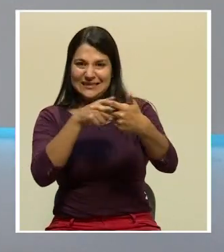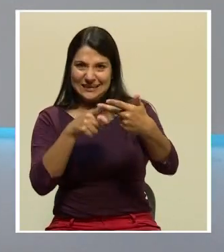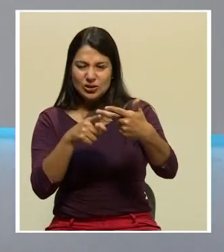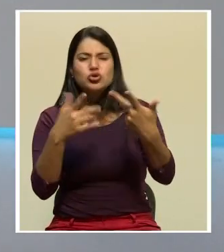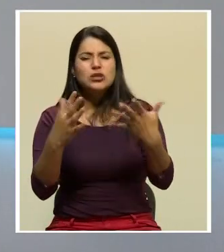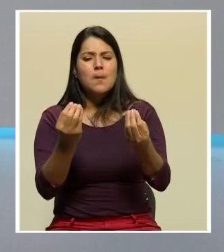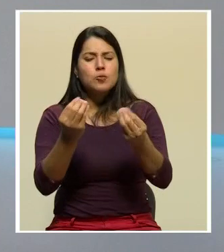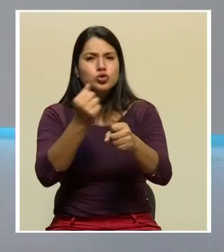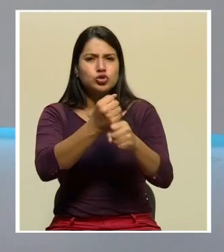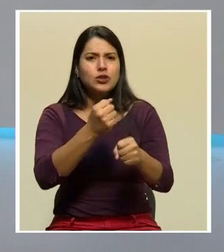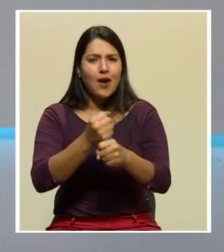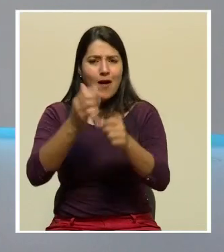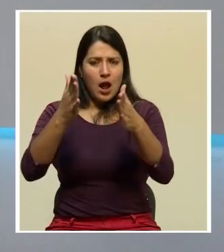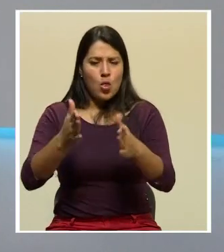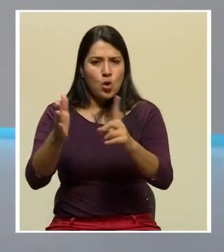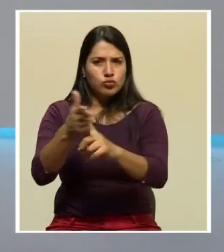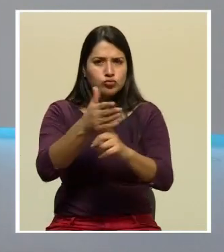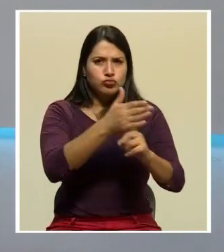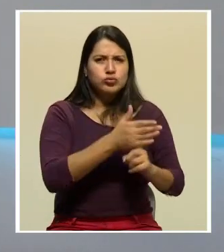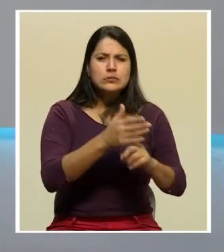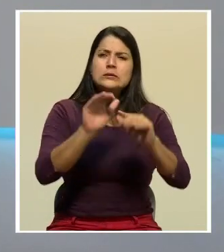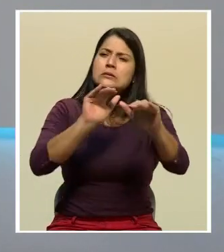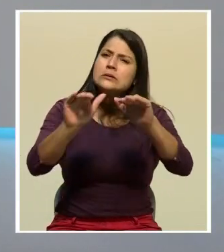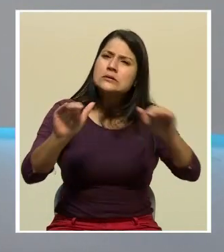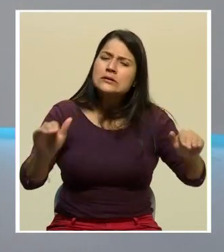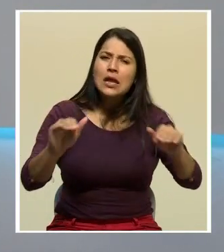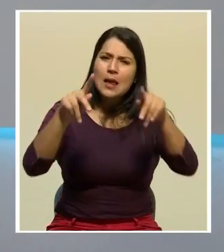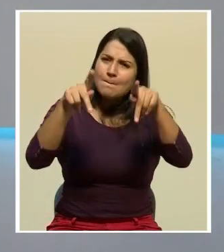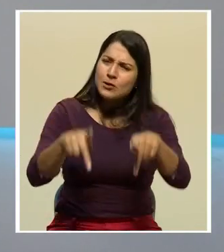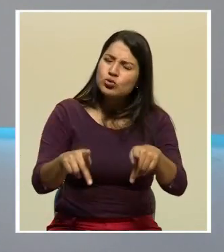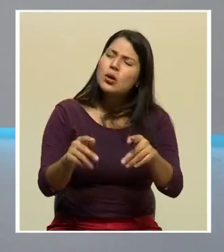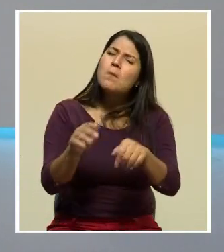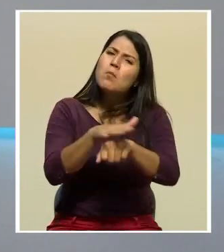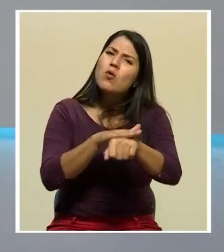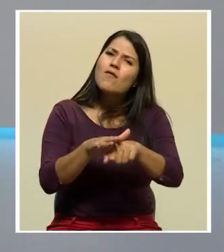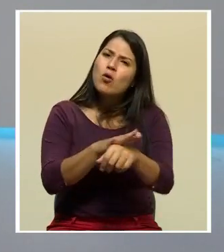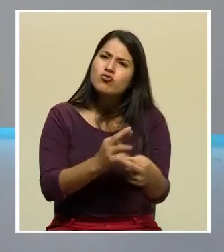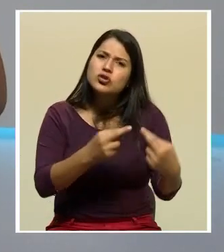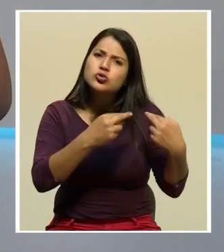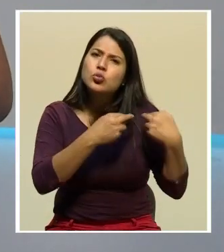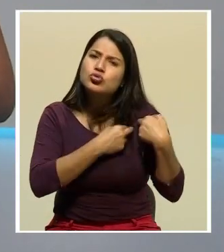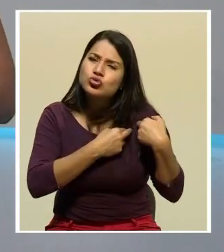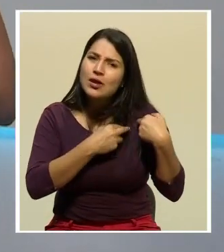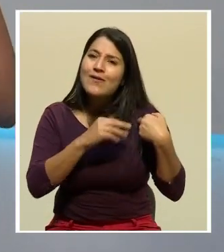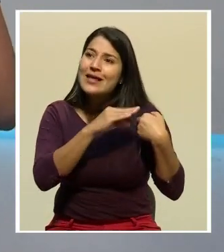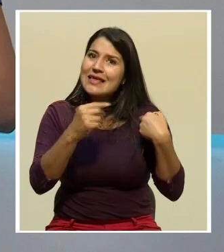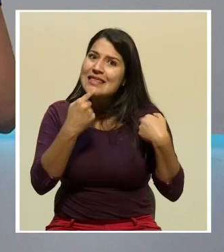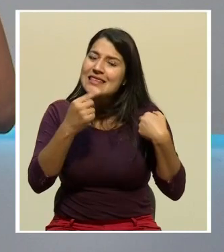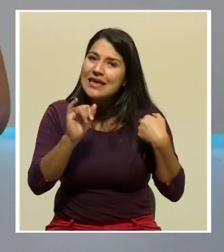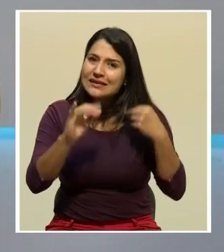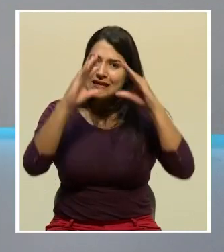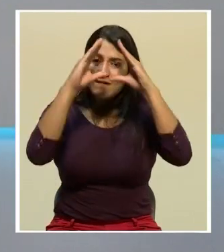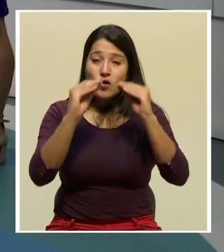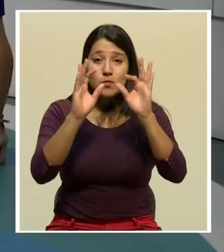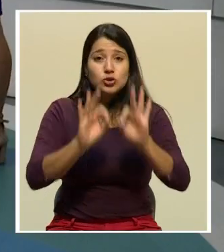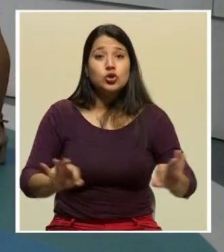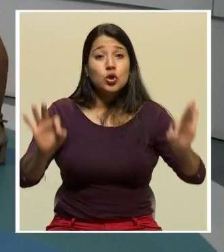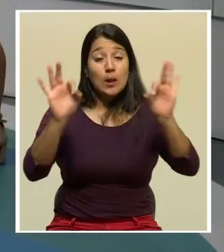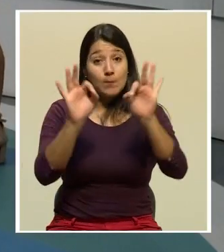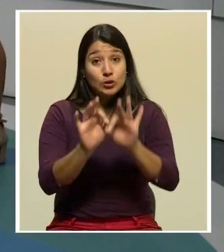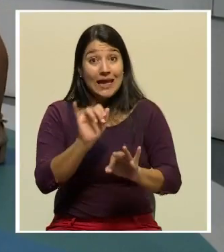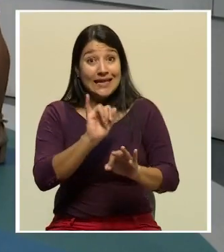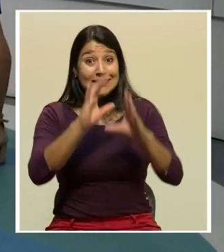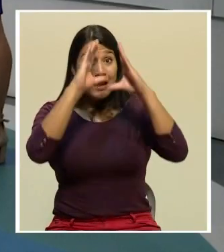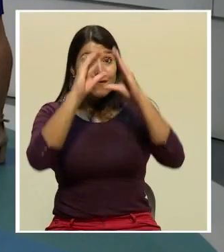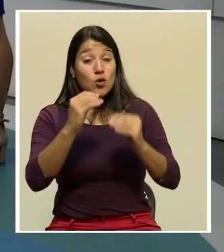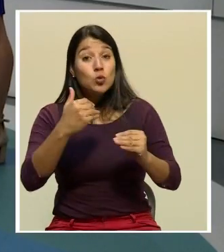insistido a los pacientes que por favor sean responsables con este tema y que no omitan este tipo de información tan valiosa. Don Ernesto, esta es la